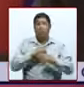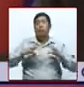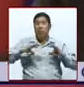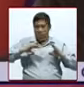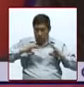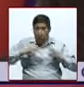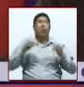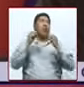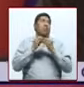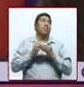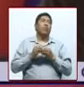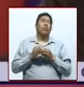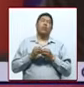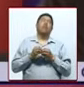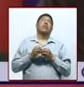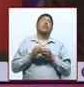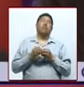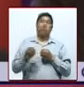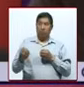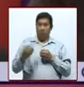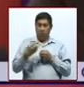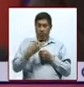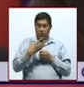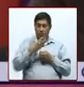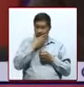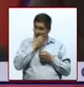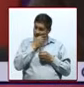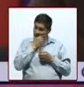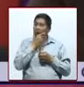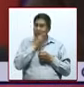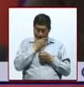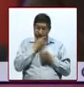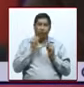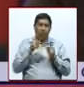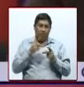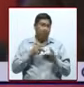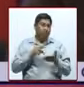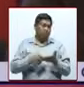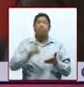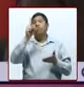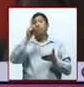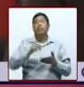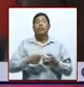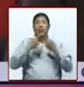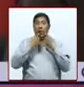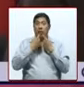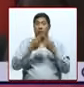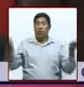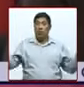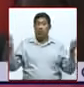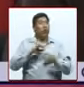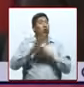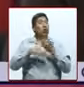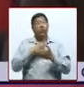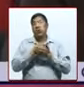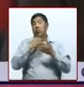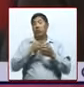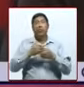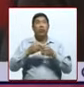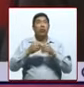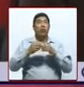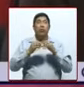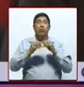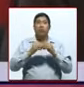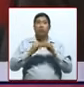invierno y ampliamos para conocimiento de los estudiantes de los diferentes subsistemas